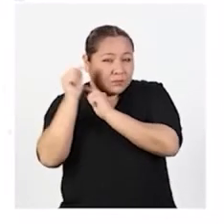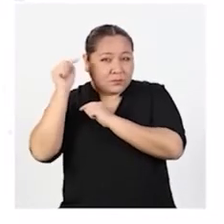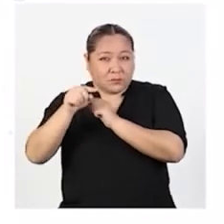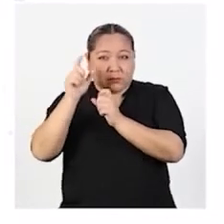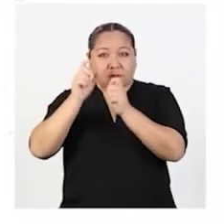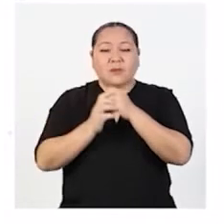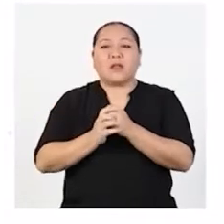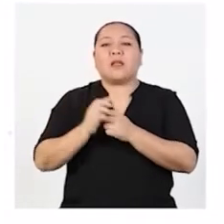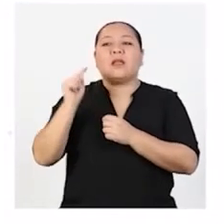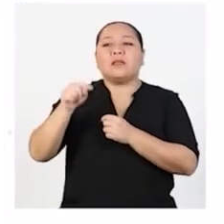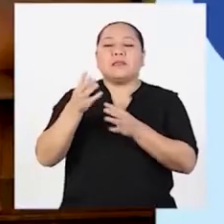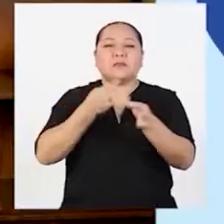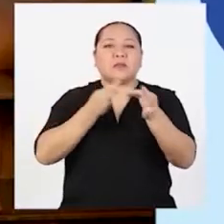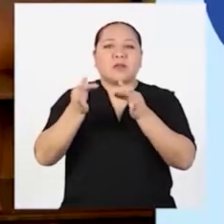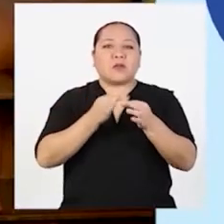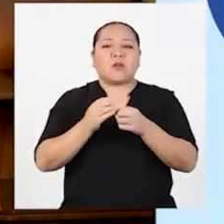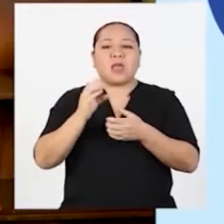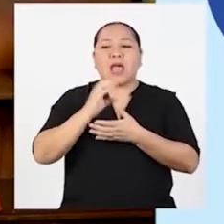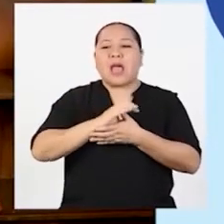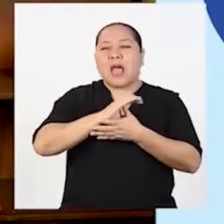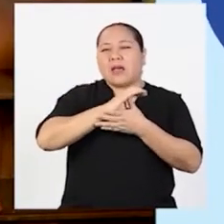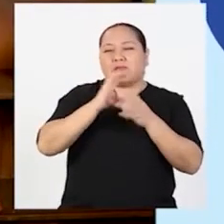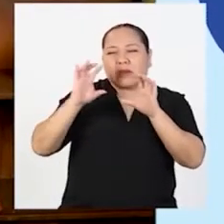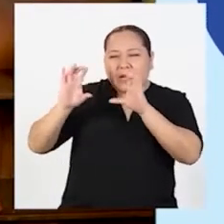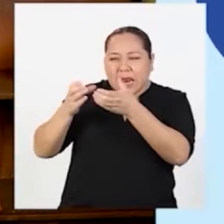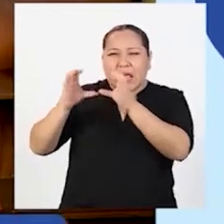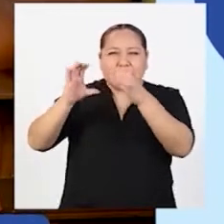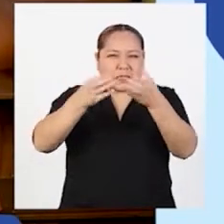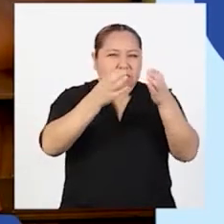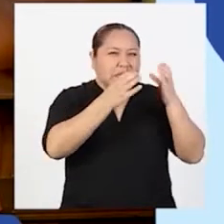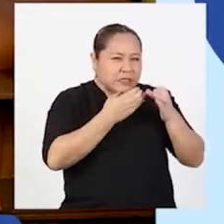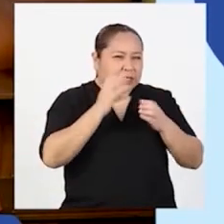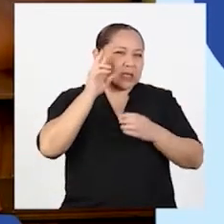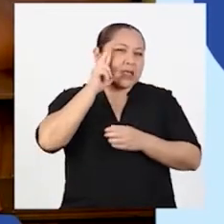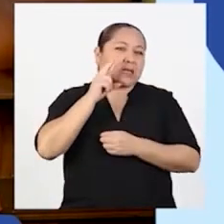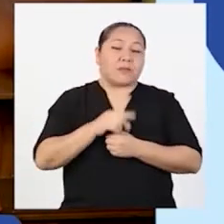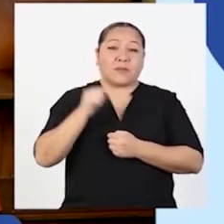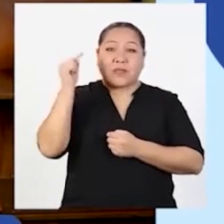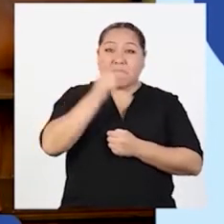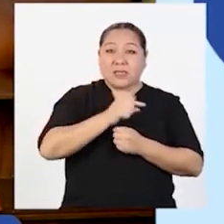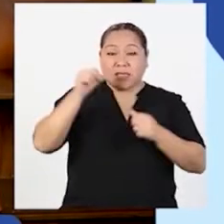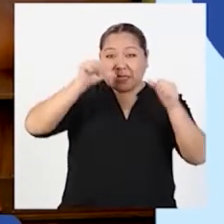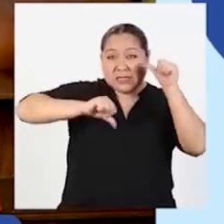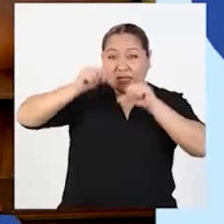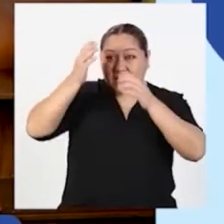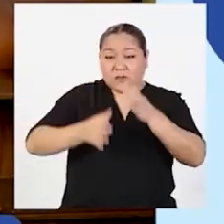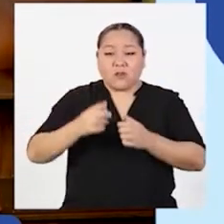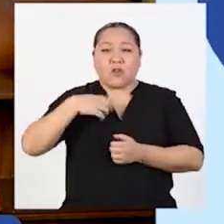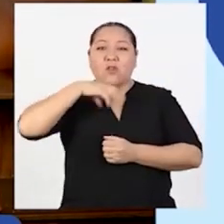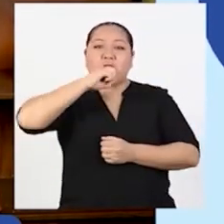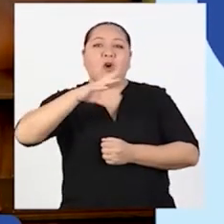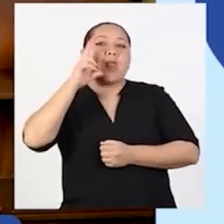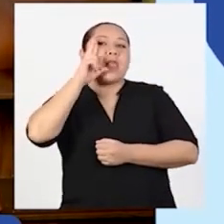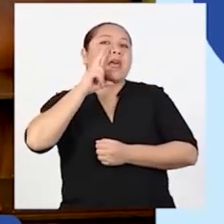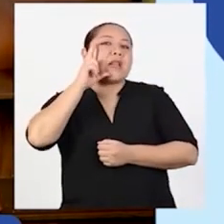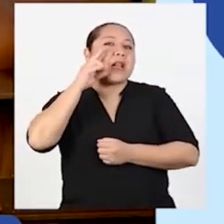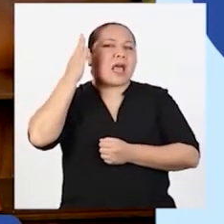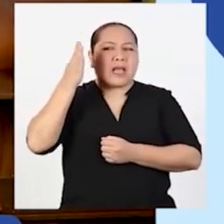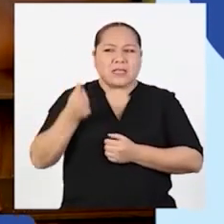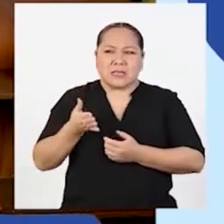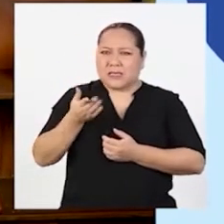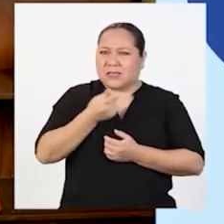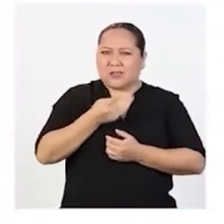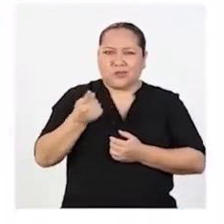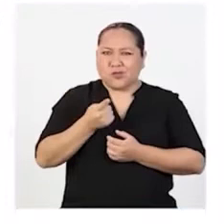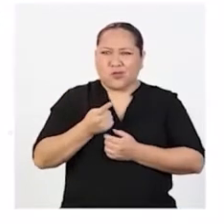una clasificación racial. A raíz de estos hallazgos, Lewontin concluyó que la raza no tenía prácticamente